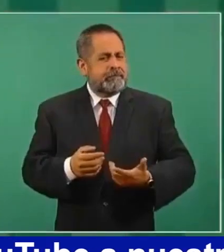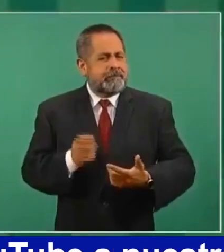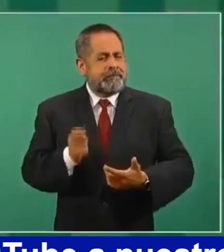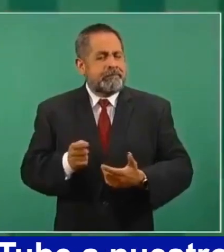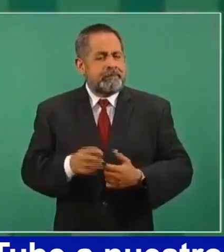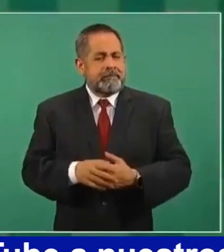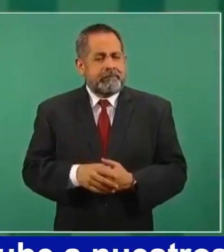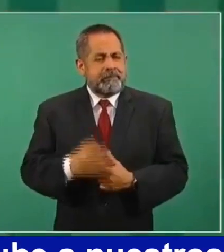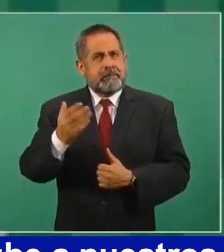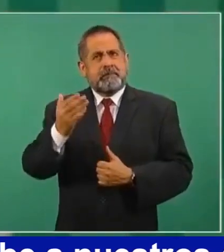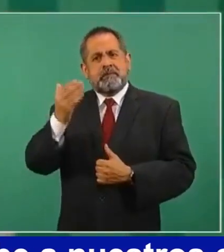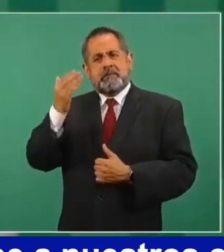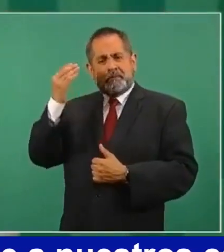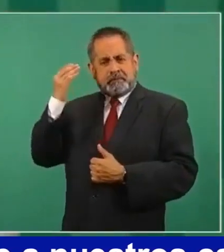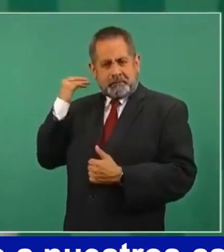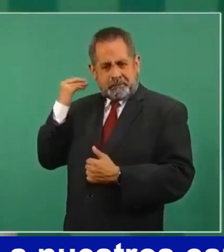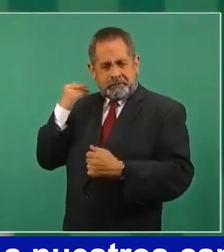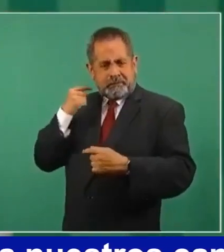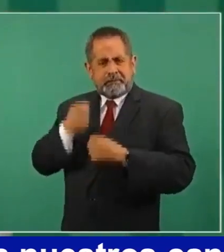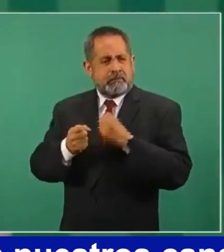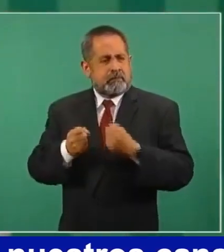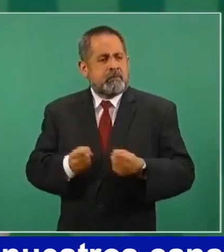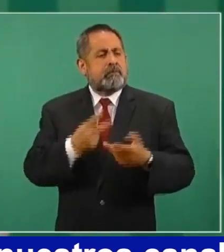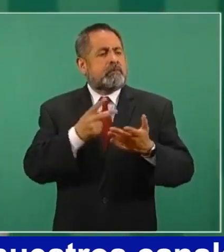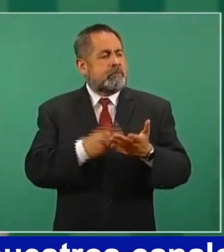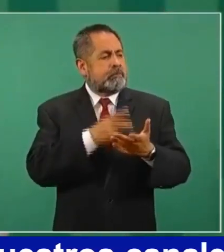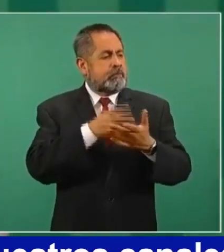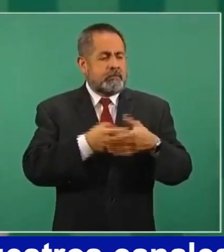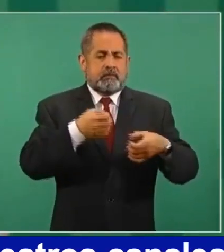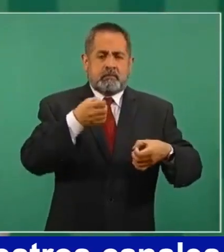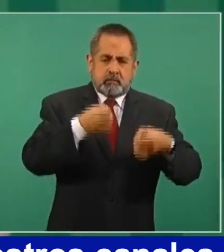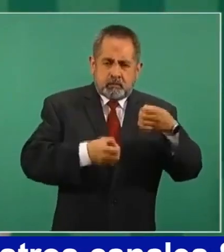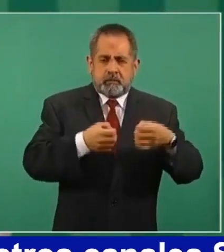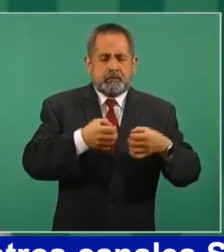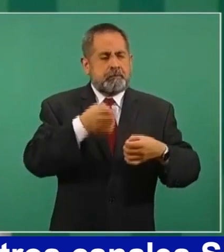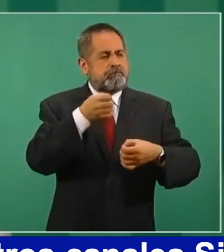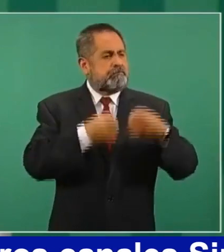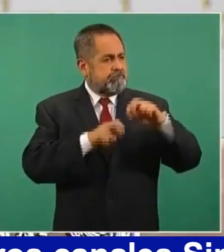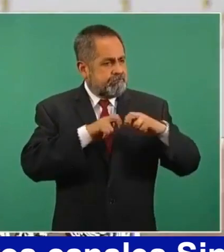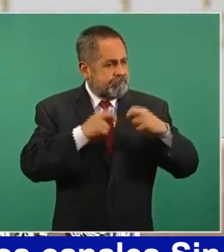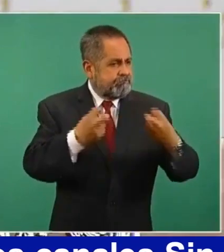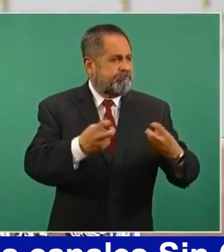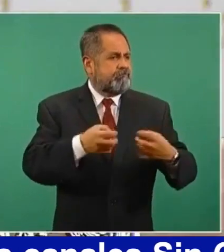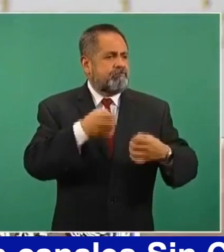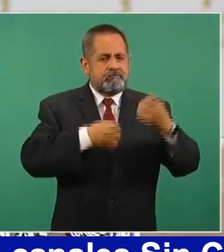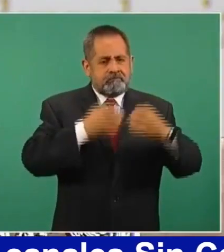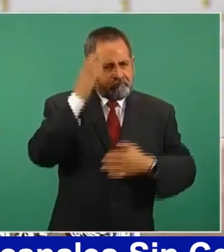sobre cuántos jueces, magistrados y ministros